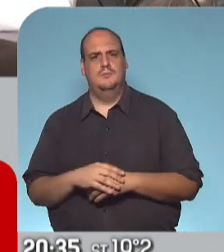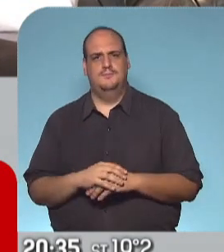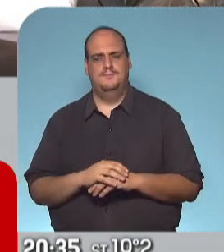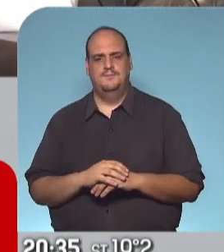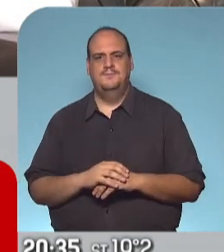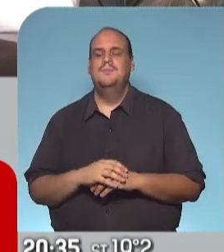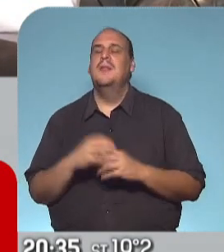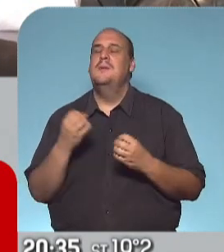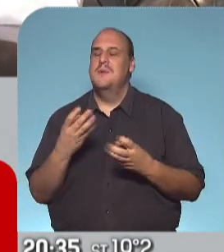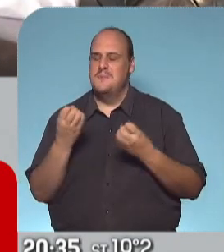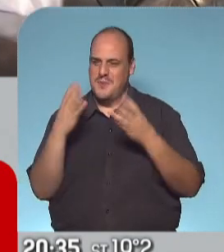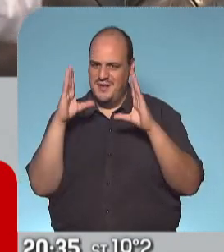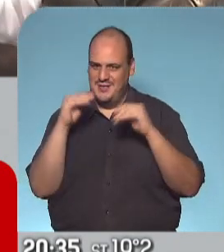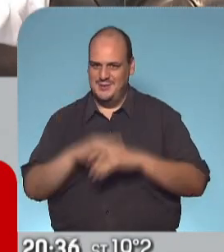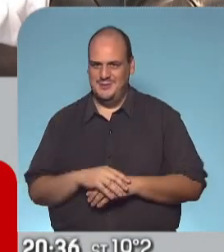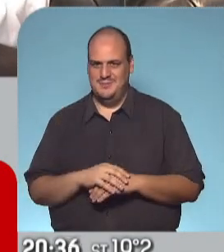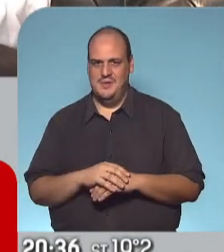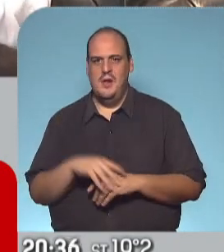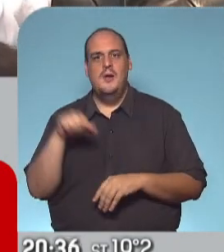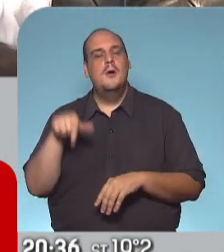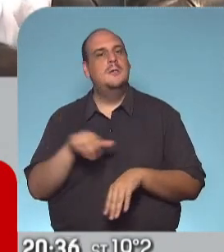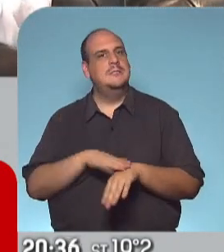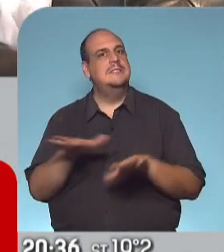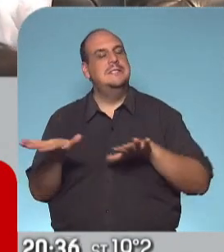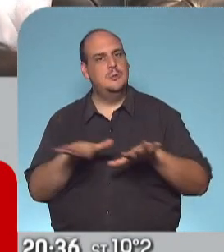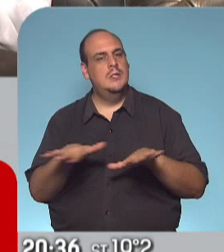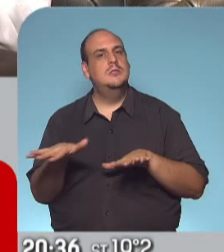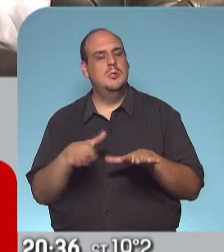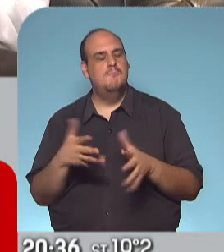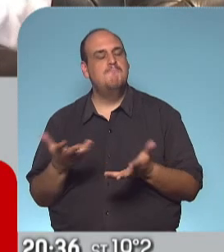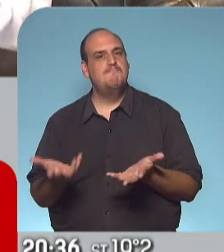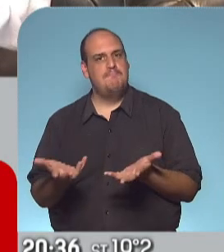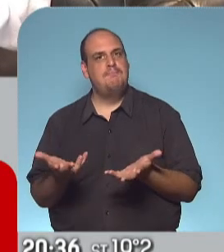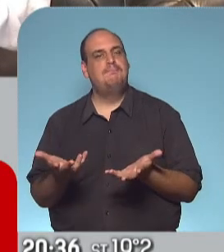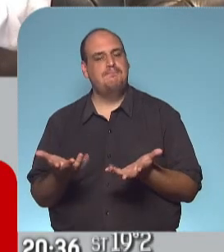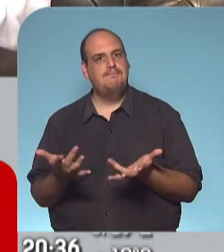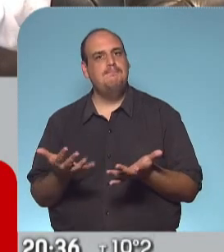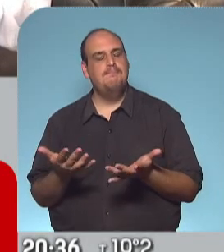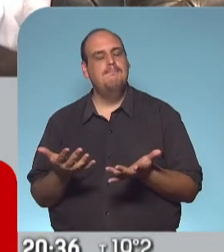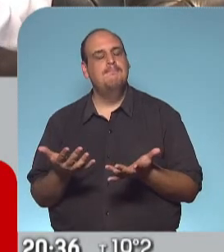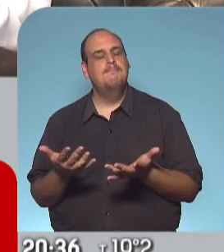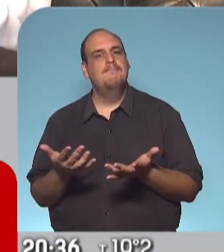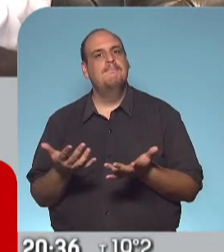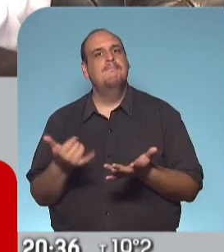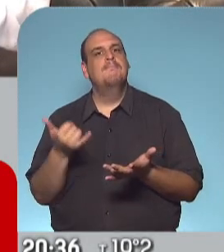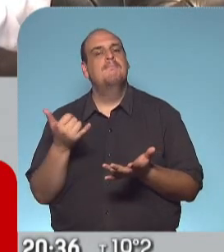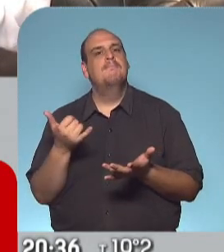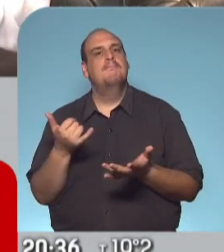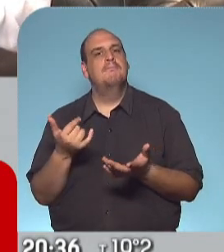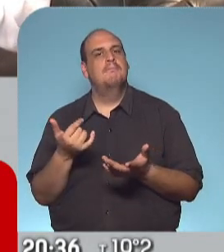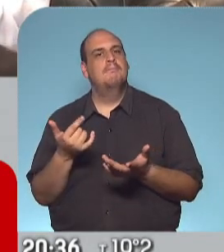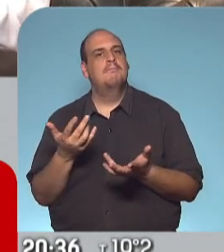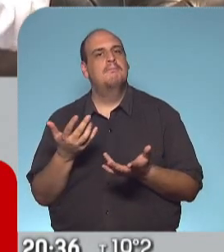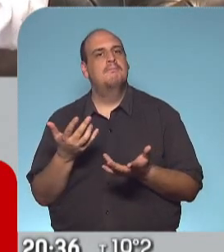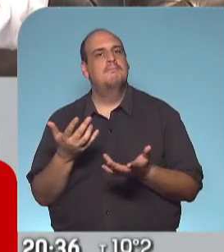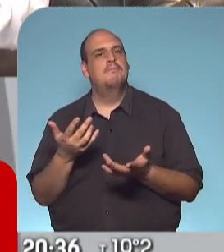Bien, buenas noches. Hoy estamos viviendo una situación en la cual se presenta una gran necesidad